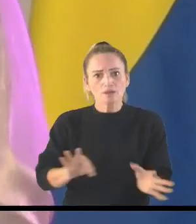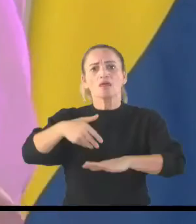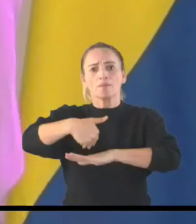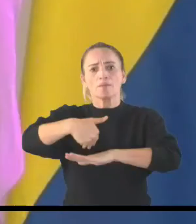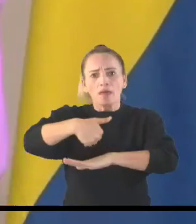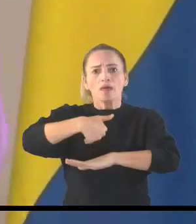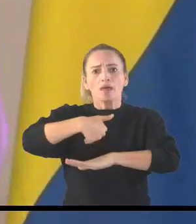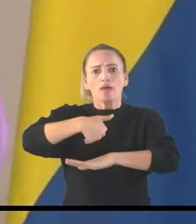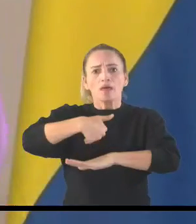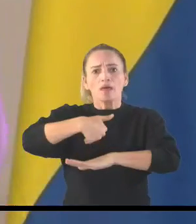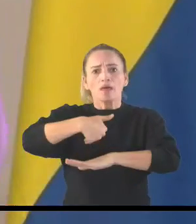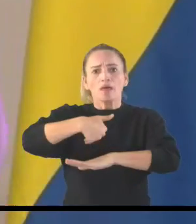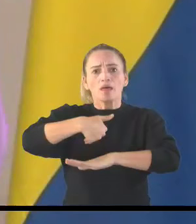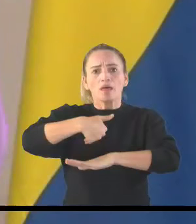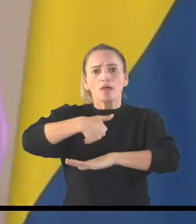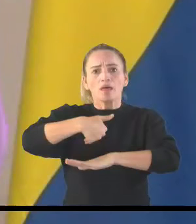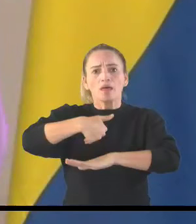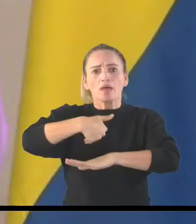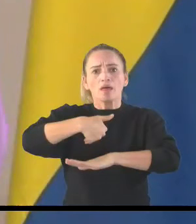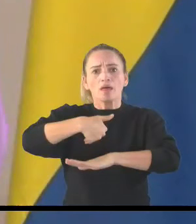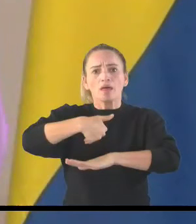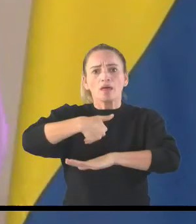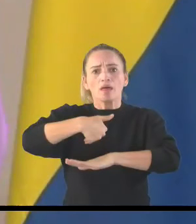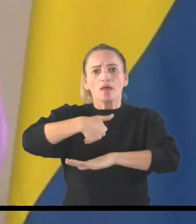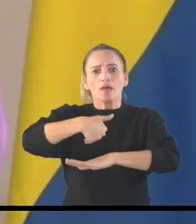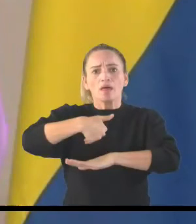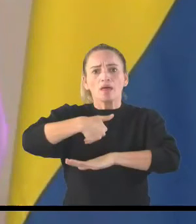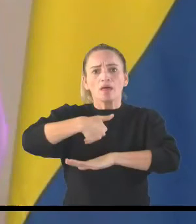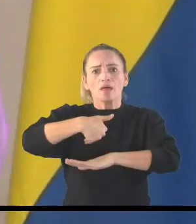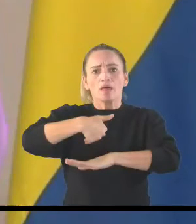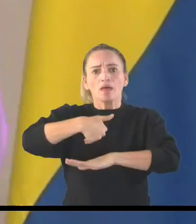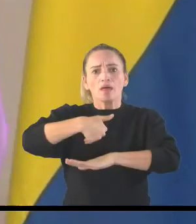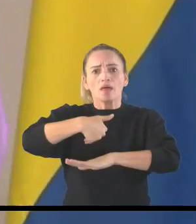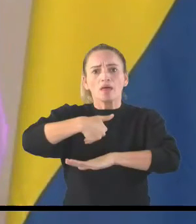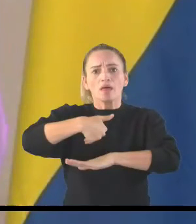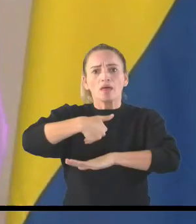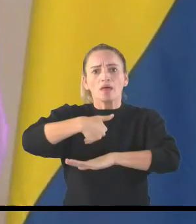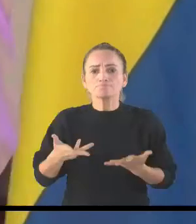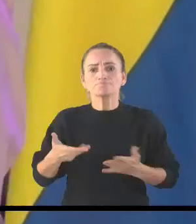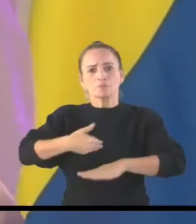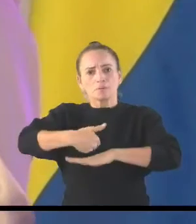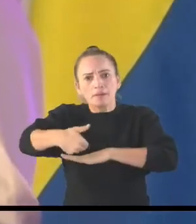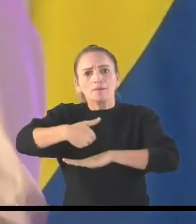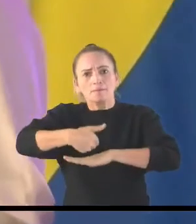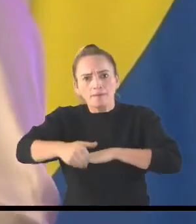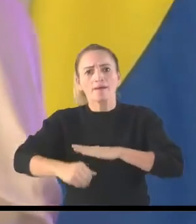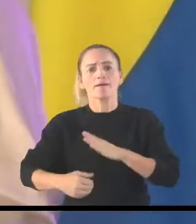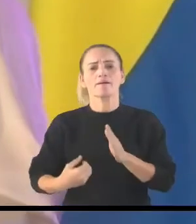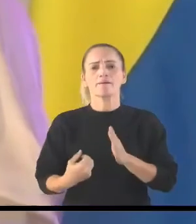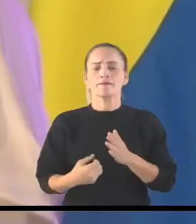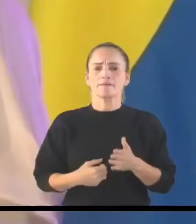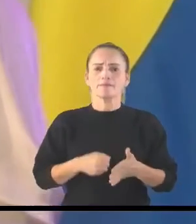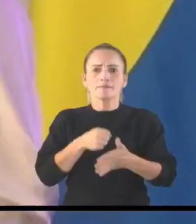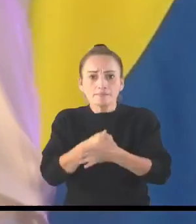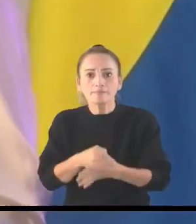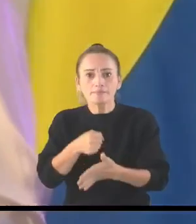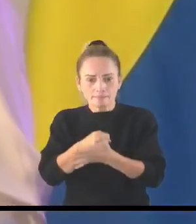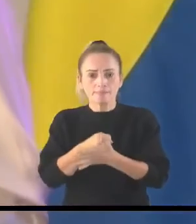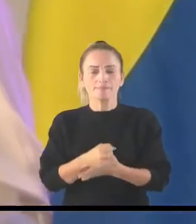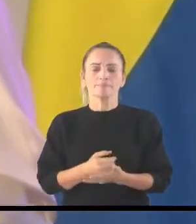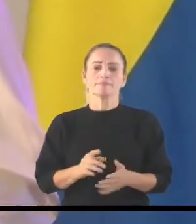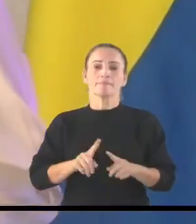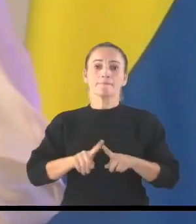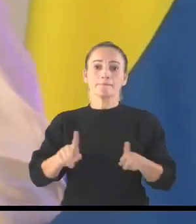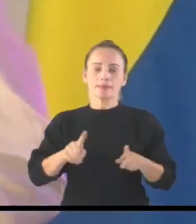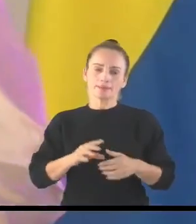más desean y a veces más es lo que más insisten. Sin